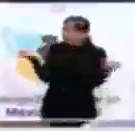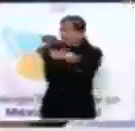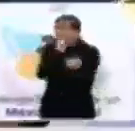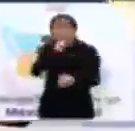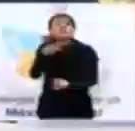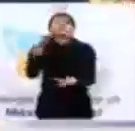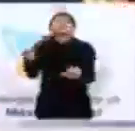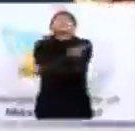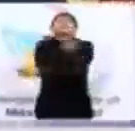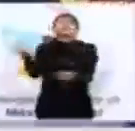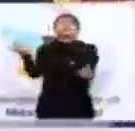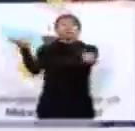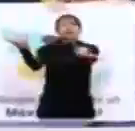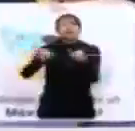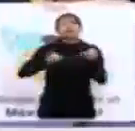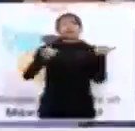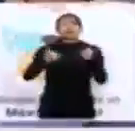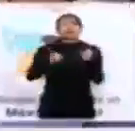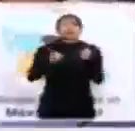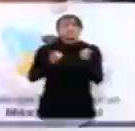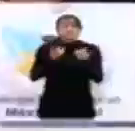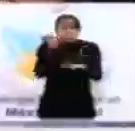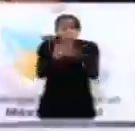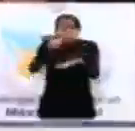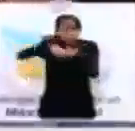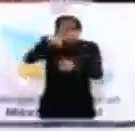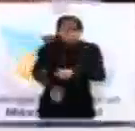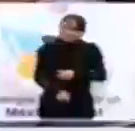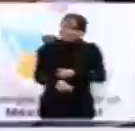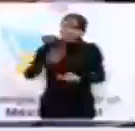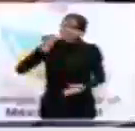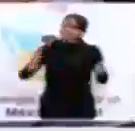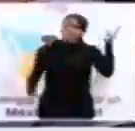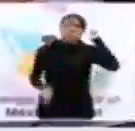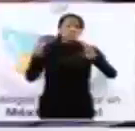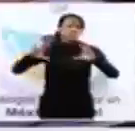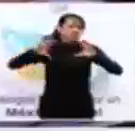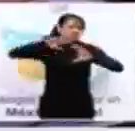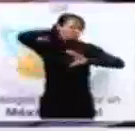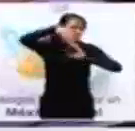casi como un fenómeno mundial, despreciando la permanencia y el